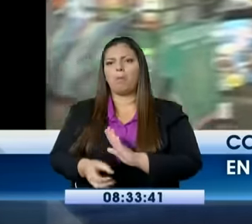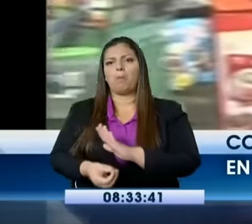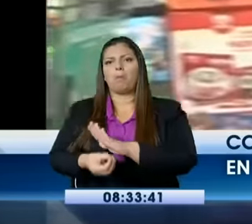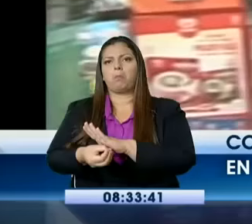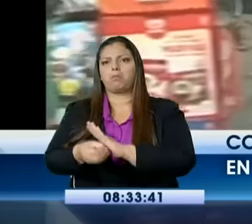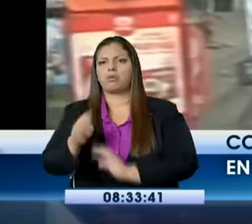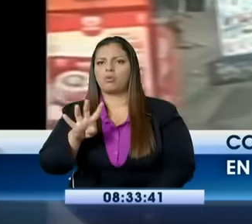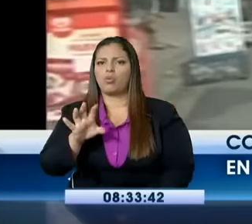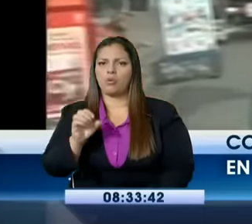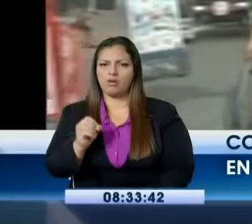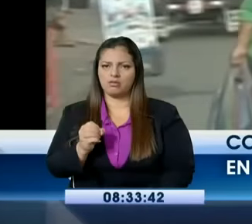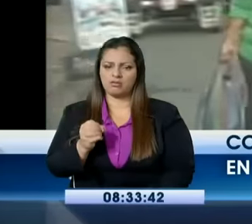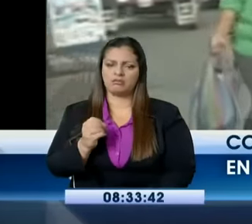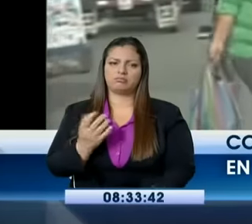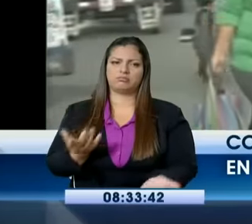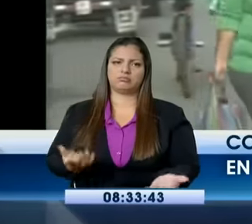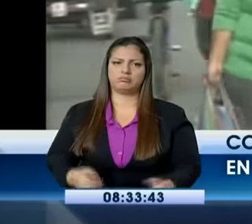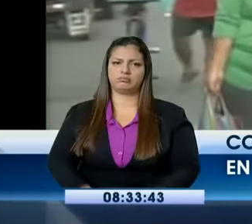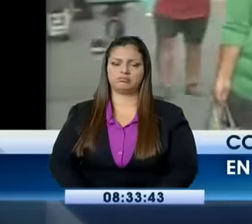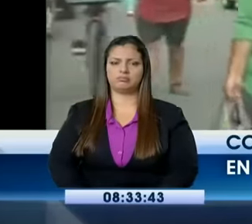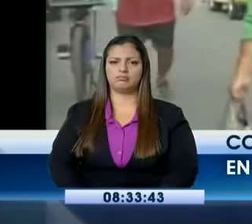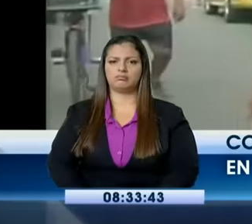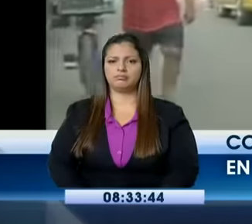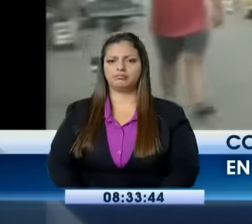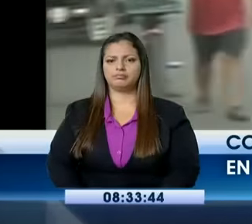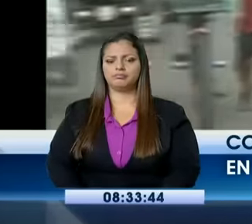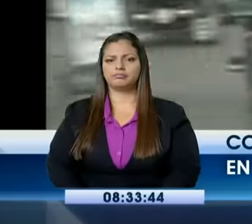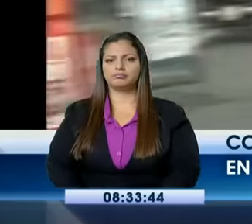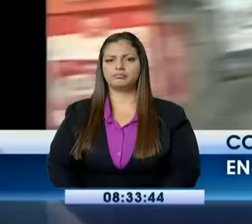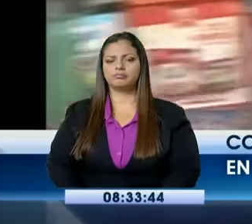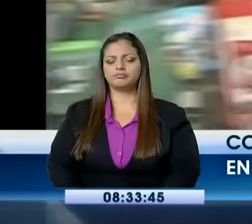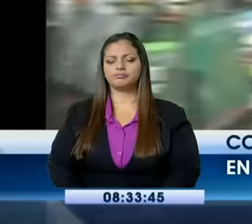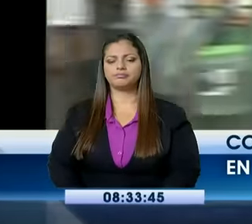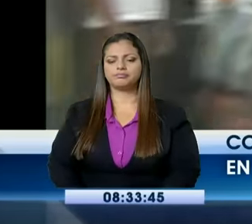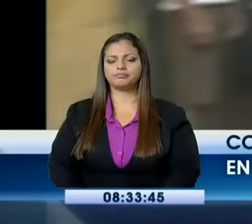o...? Claro, todos los jabones que tengo aquí, por ejemplo, este aquí vale...